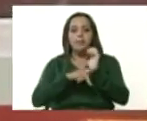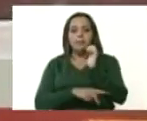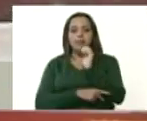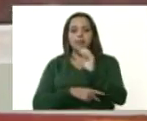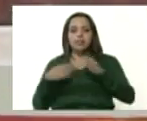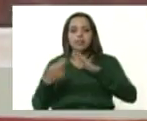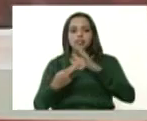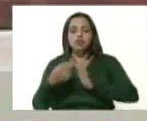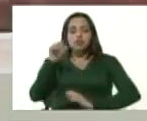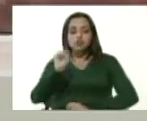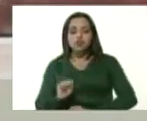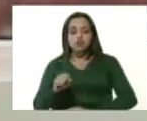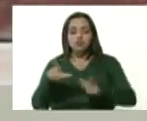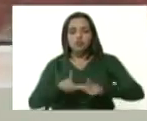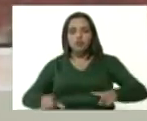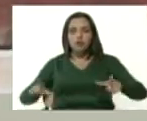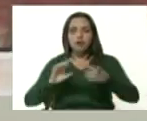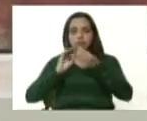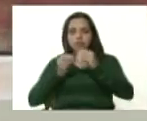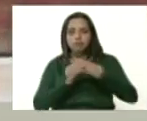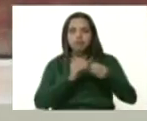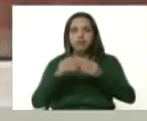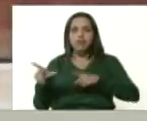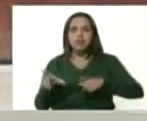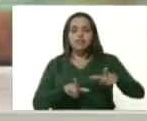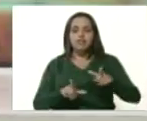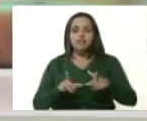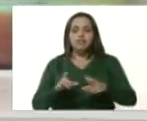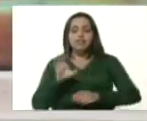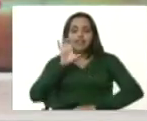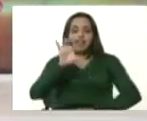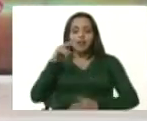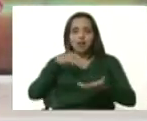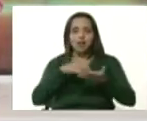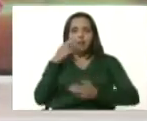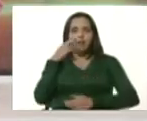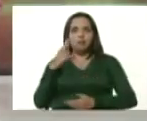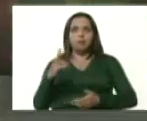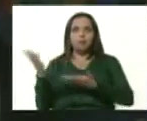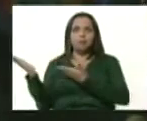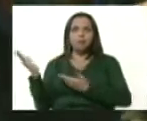del Sur, espacio temático acondicionado en el estado Carabobo. Veamos.